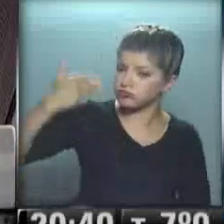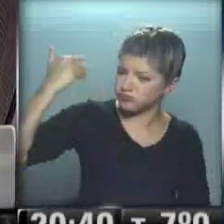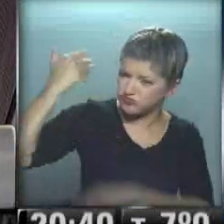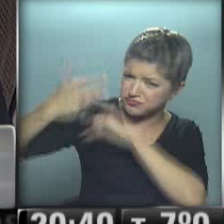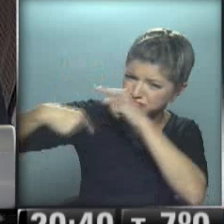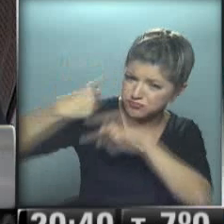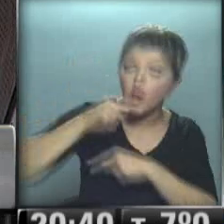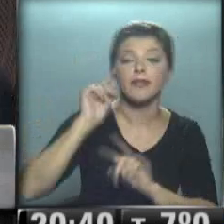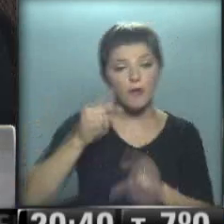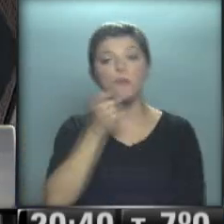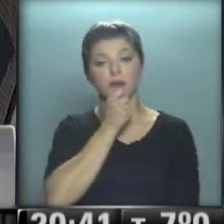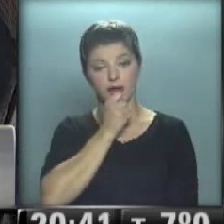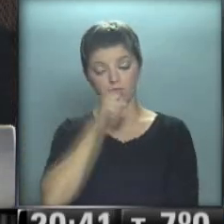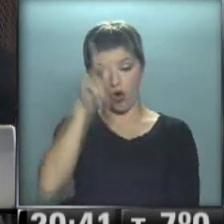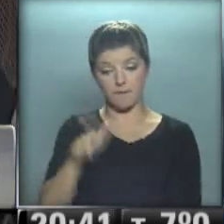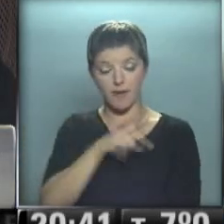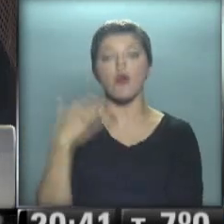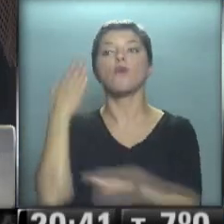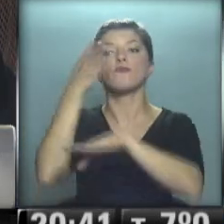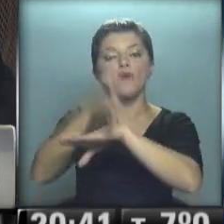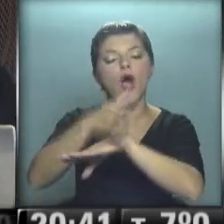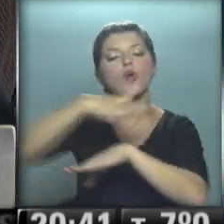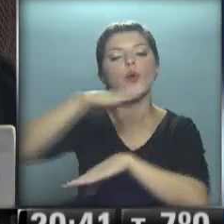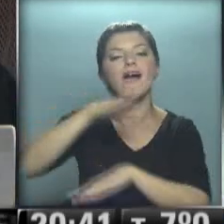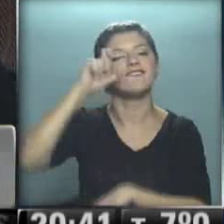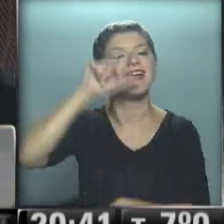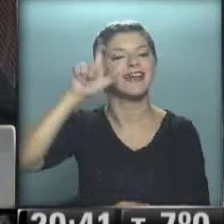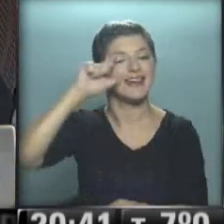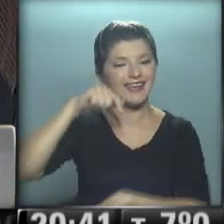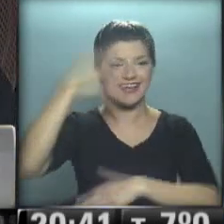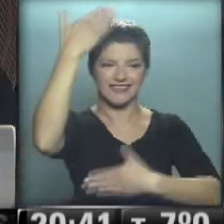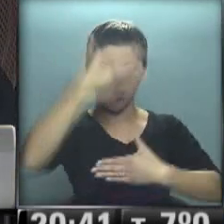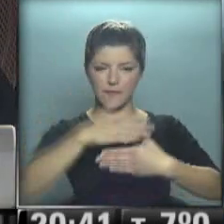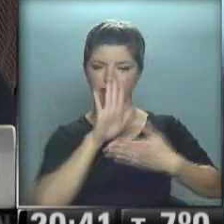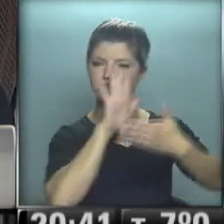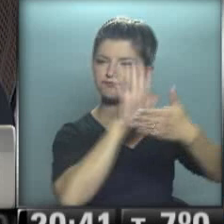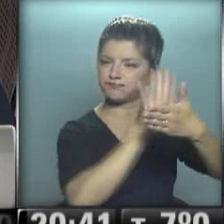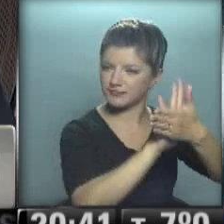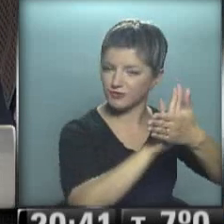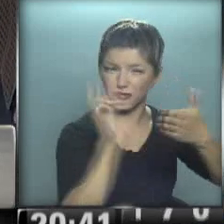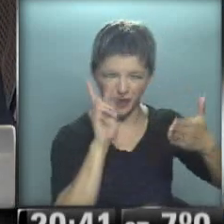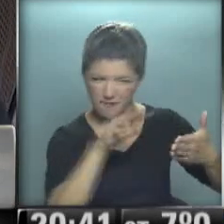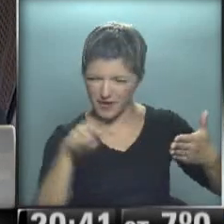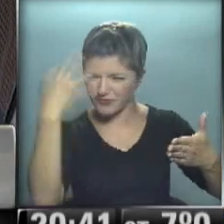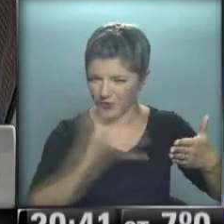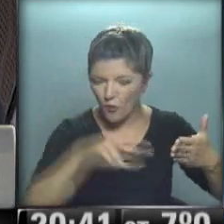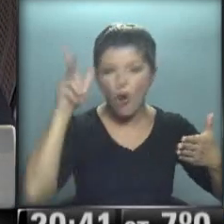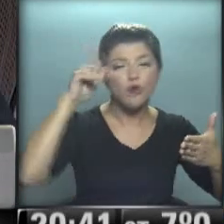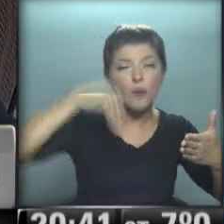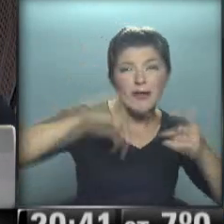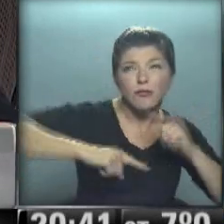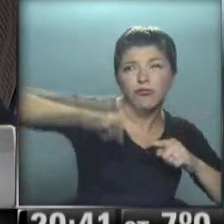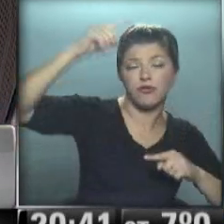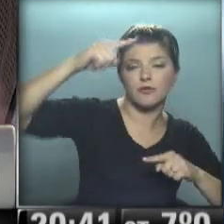Francisco cuando estuvo en Belén, cuando posó su mano sobre ese muro que ustedes habrán visto de 8 metros de altura y que justamente muchos